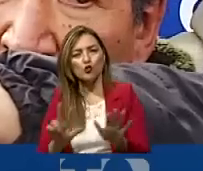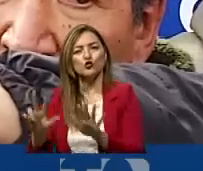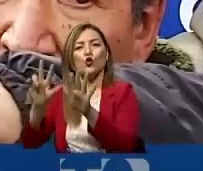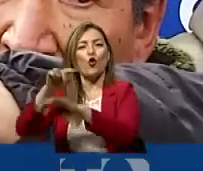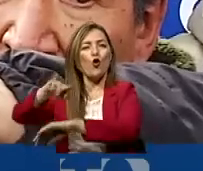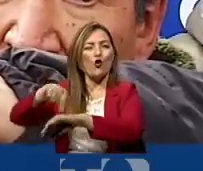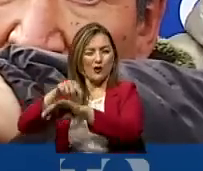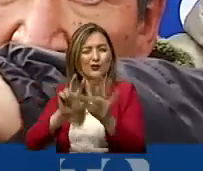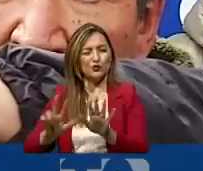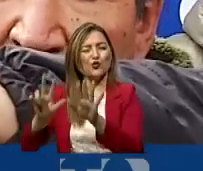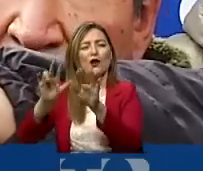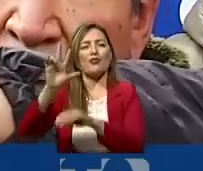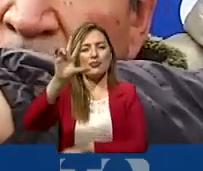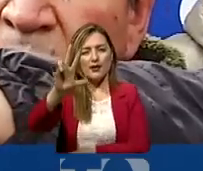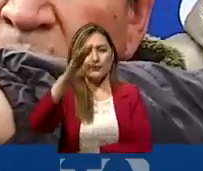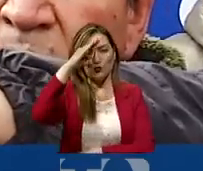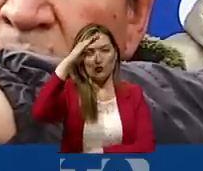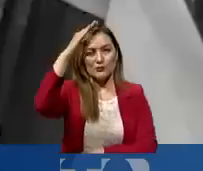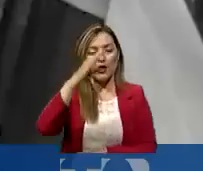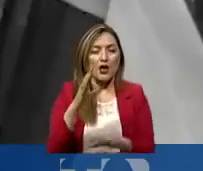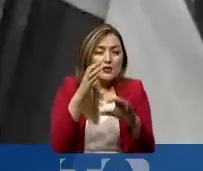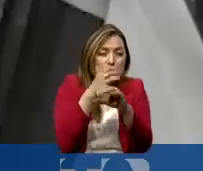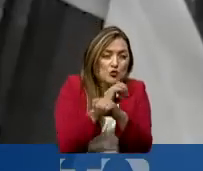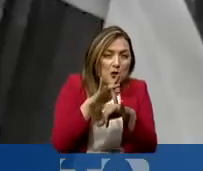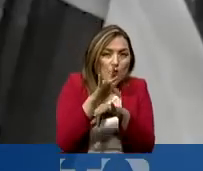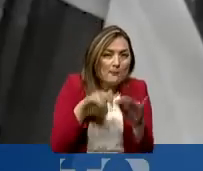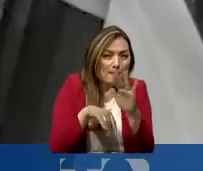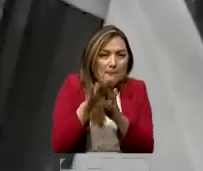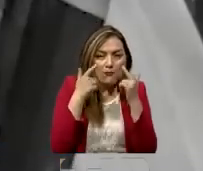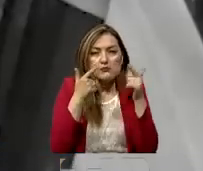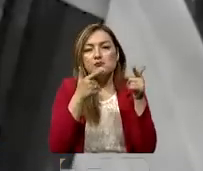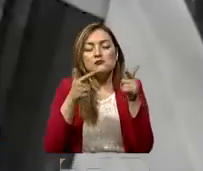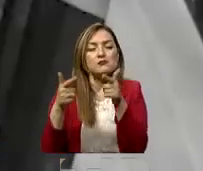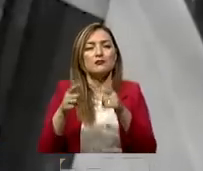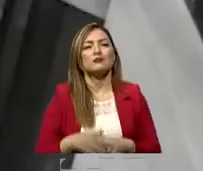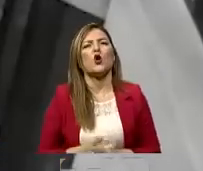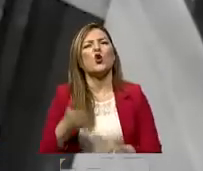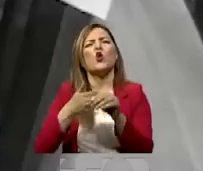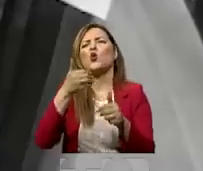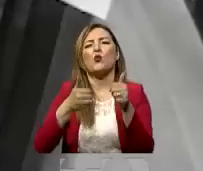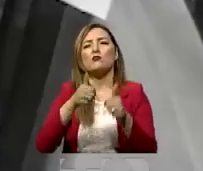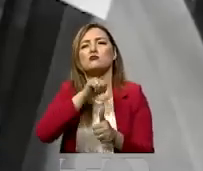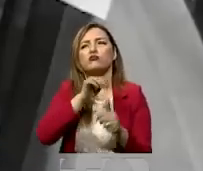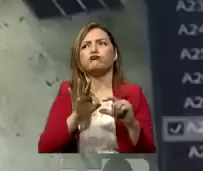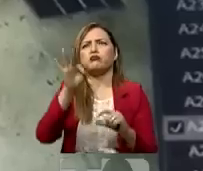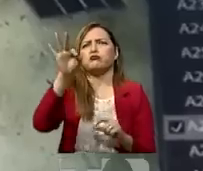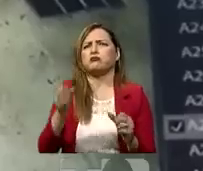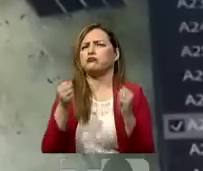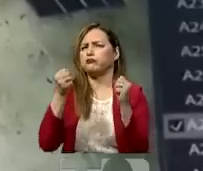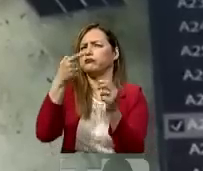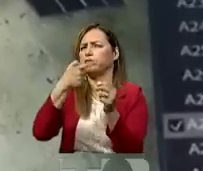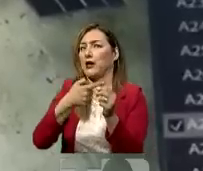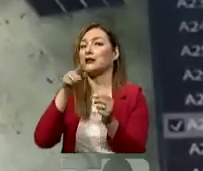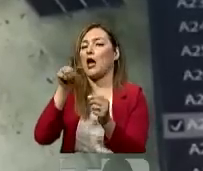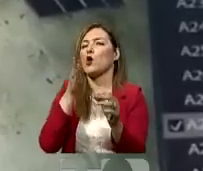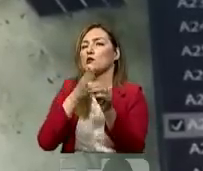haya énfasis en el patrullaje en las noches y madrugadas. El objetivo es reducir los índices delincuenciales que se han disparado en estos últimos meses